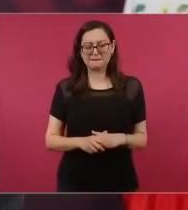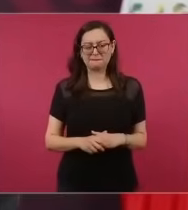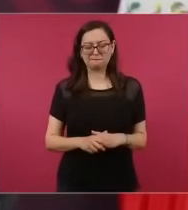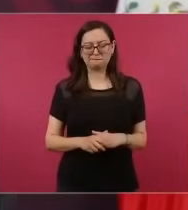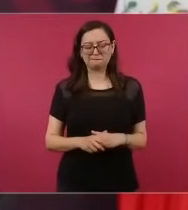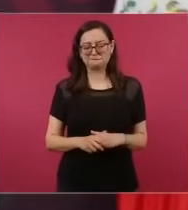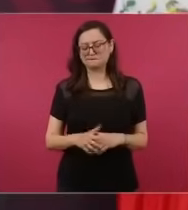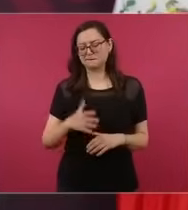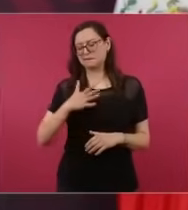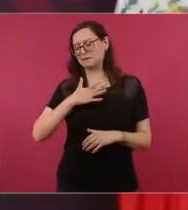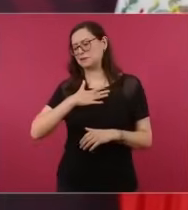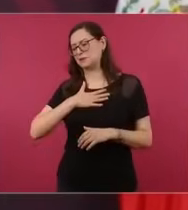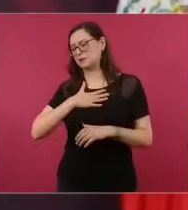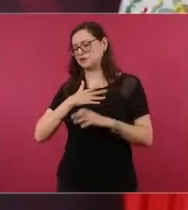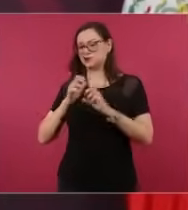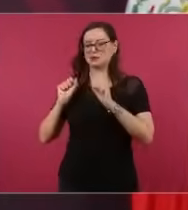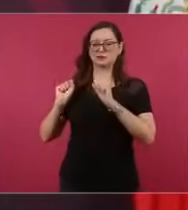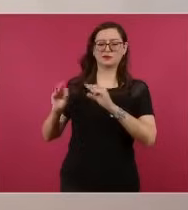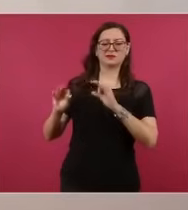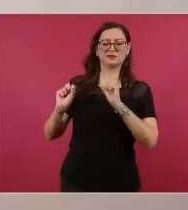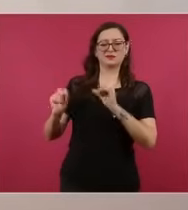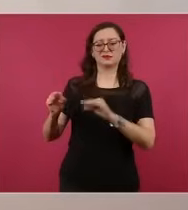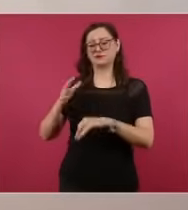Y el escritorio, no.